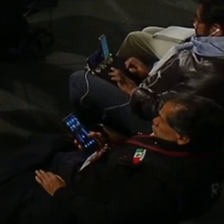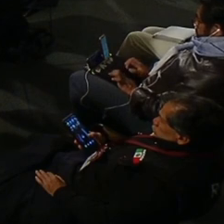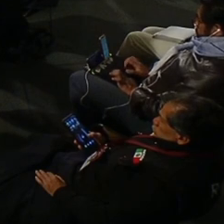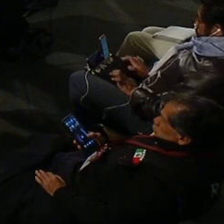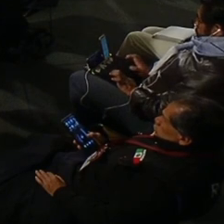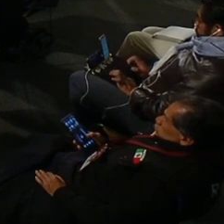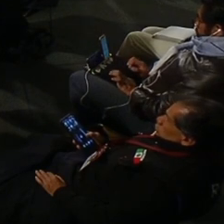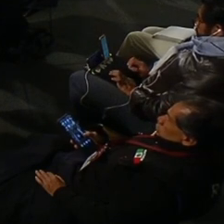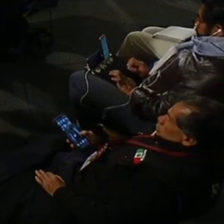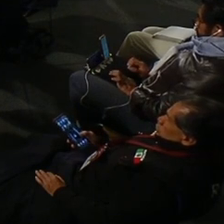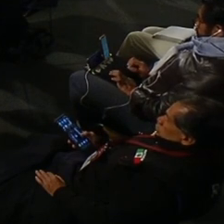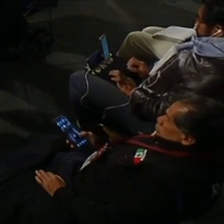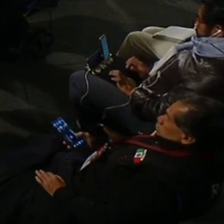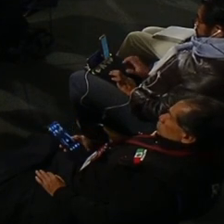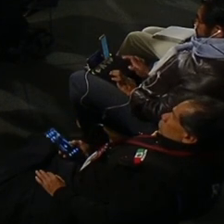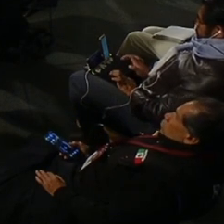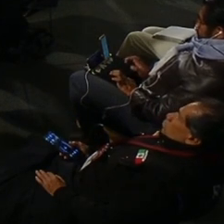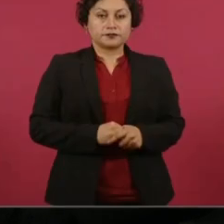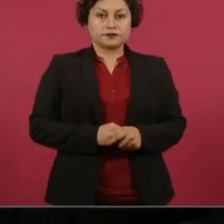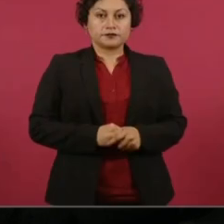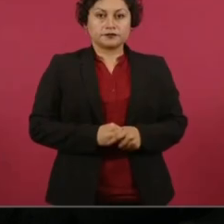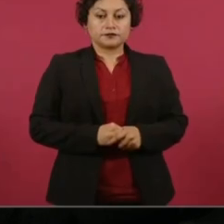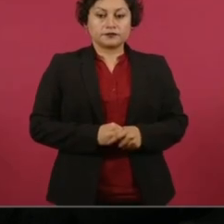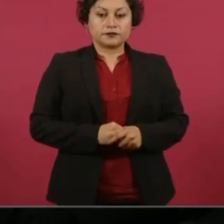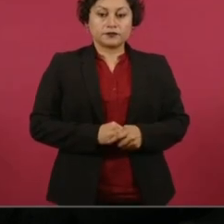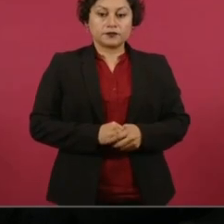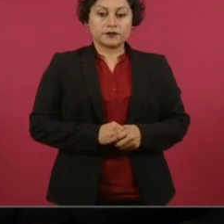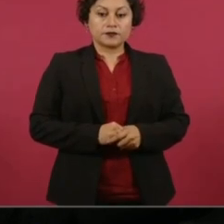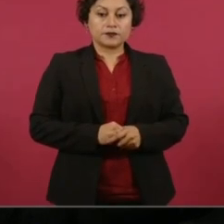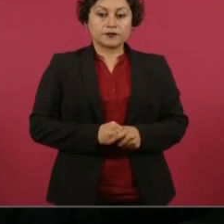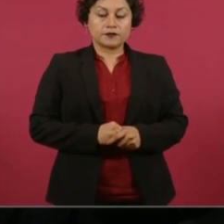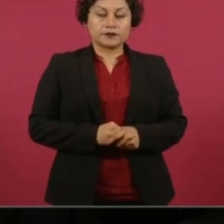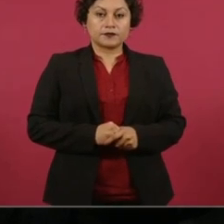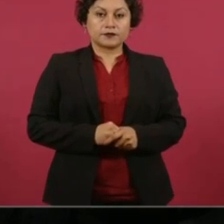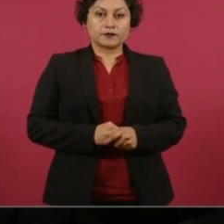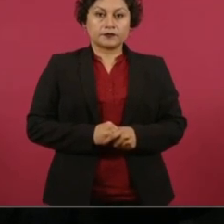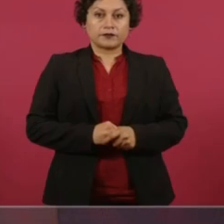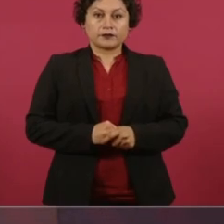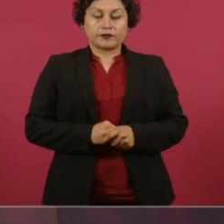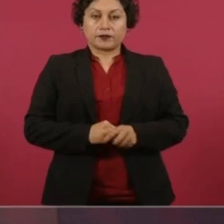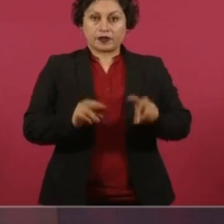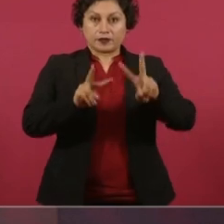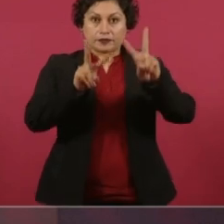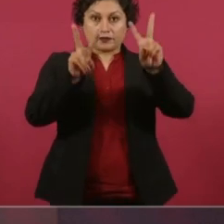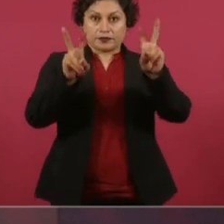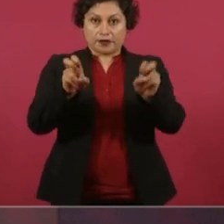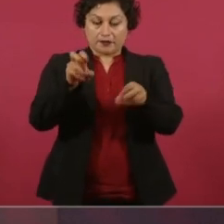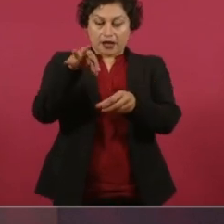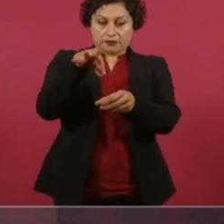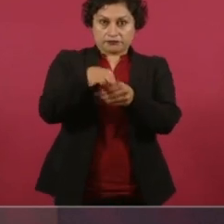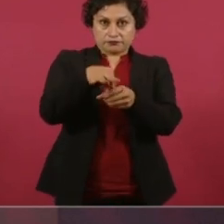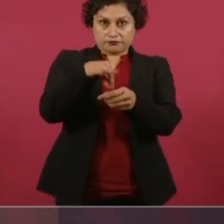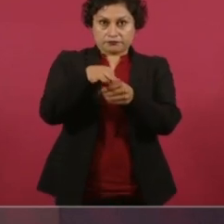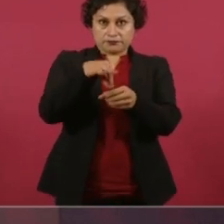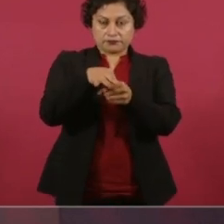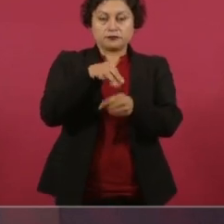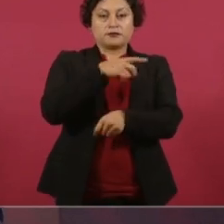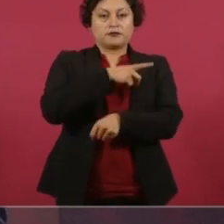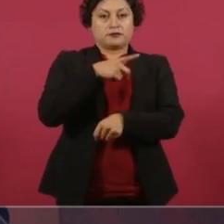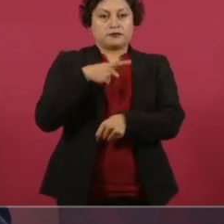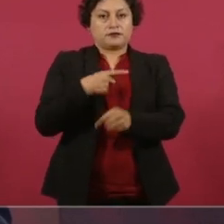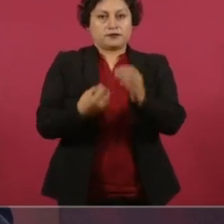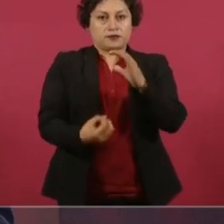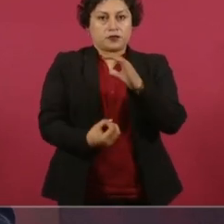Lo electoral tiene que tratarse en la nueva, porque estamos en año de elecciones.